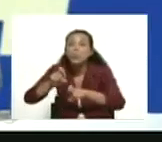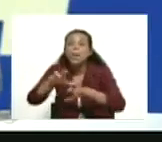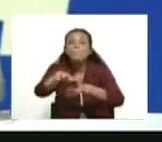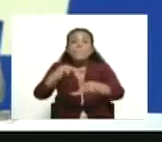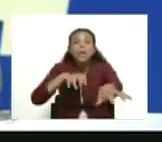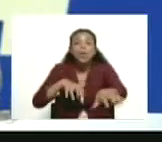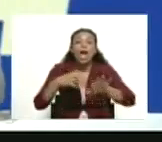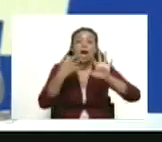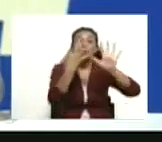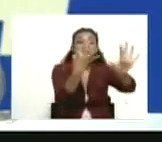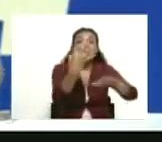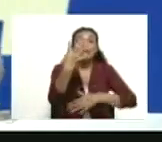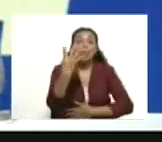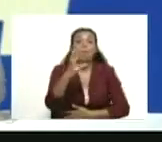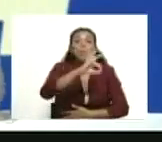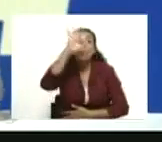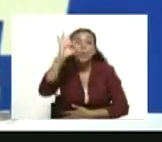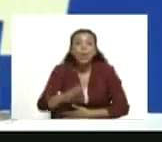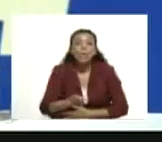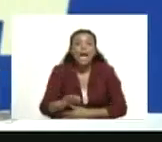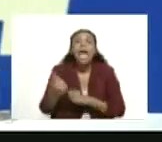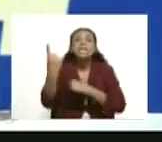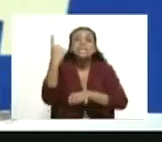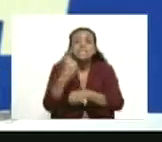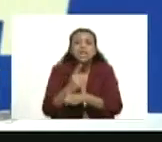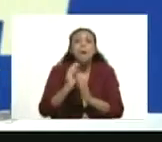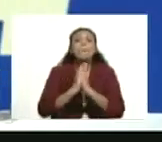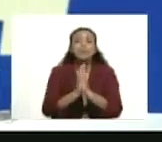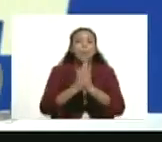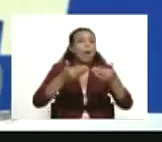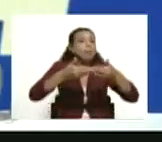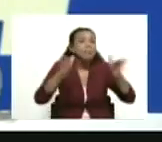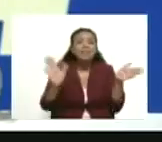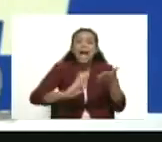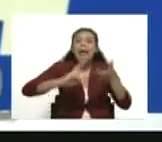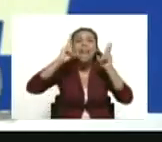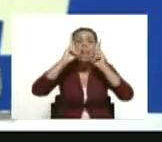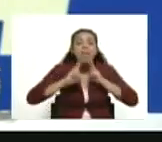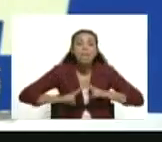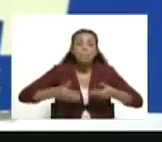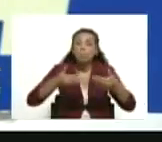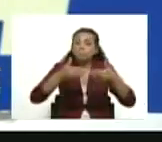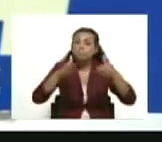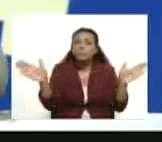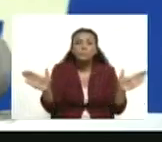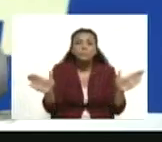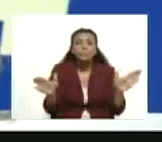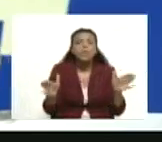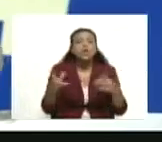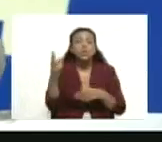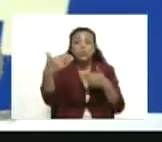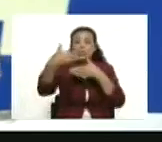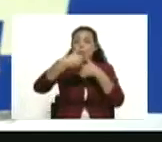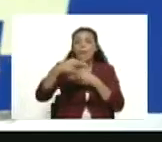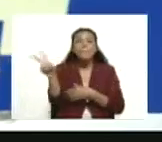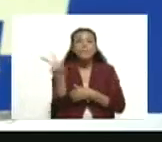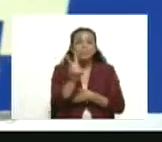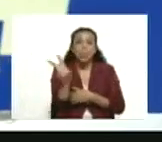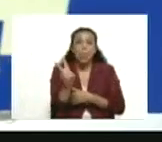el 84% exige que se levanten todas las sanciones sobre Venezuela,